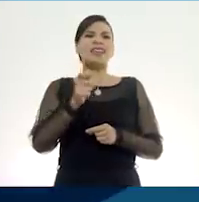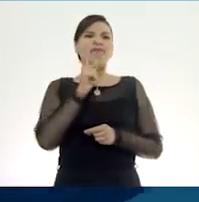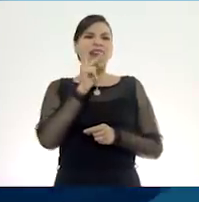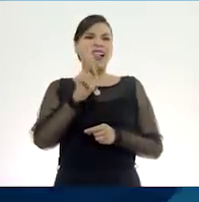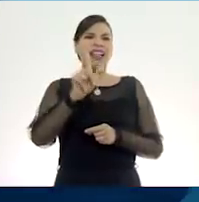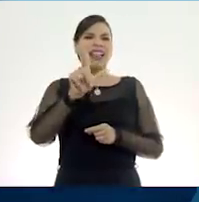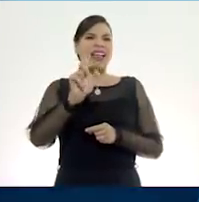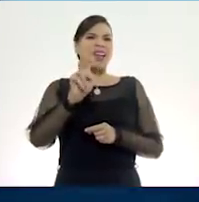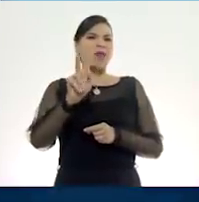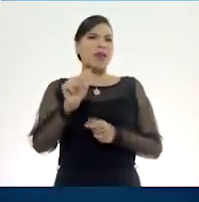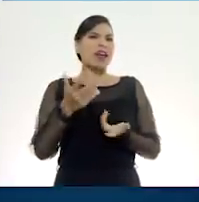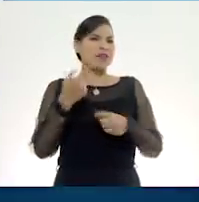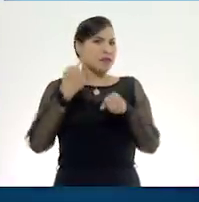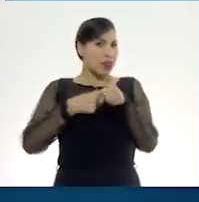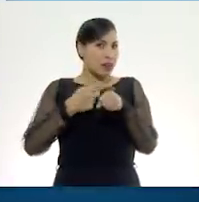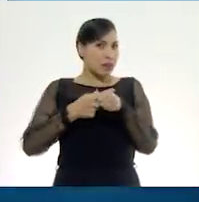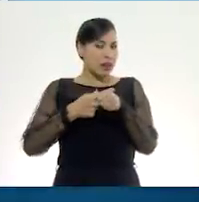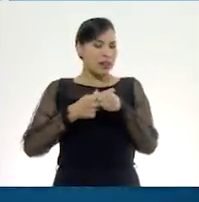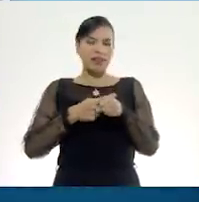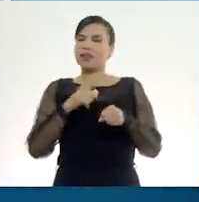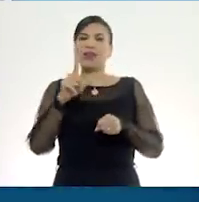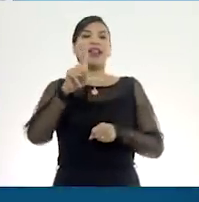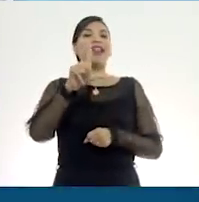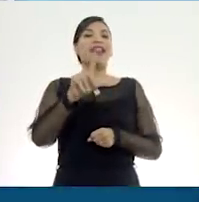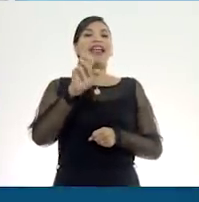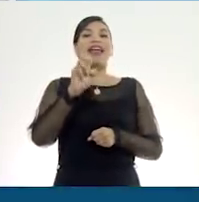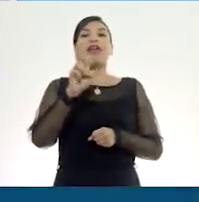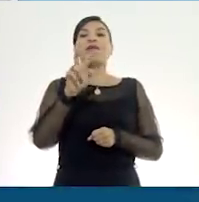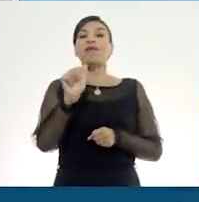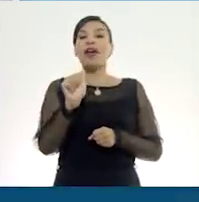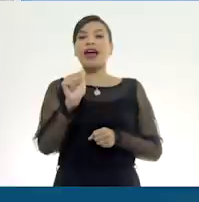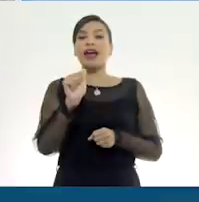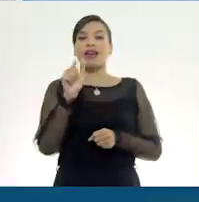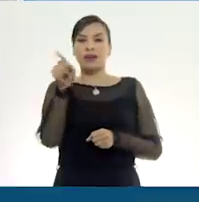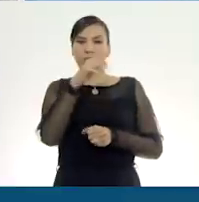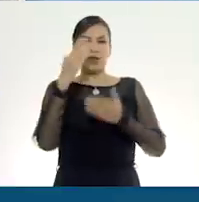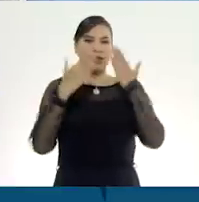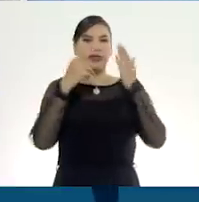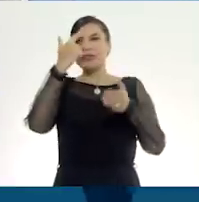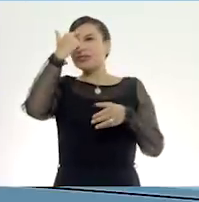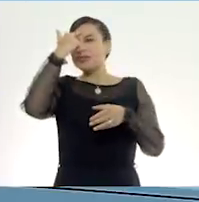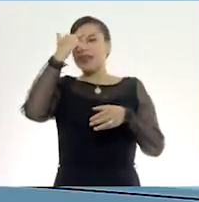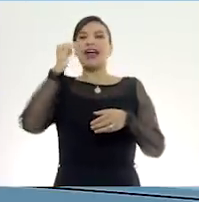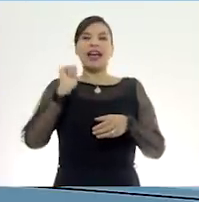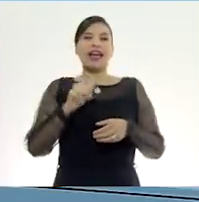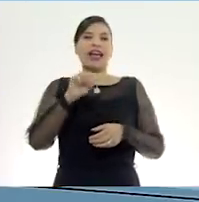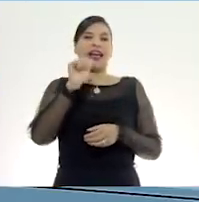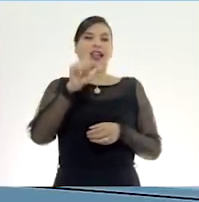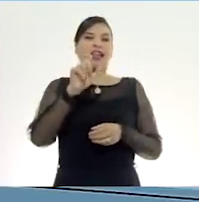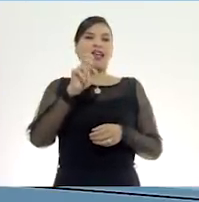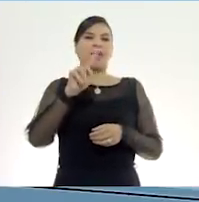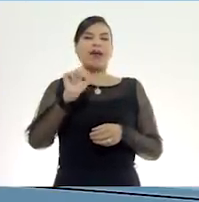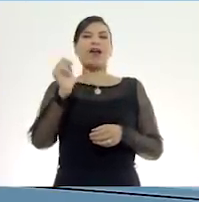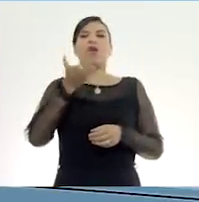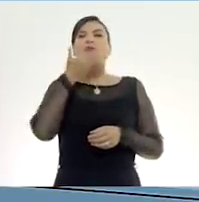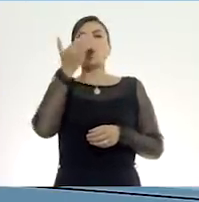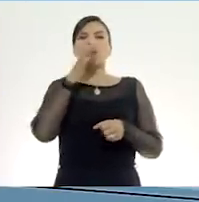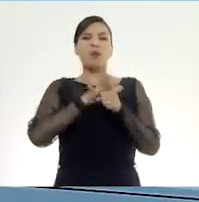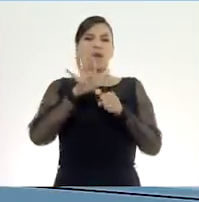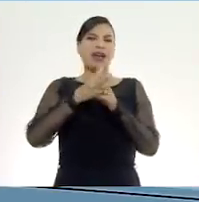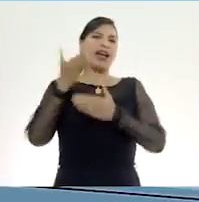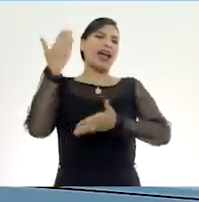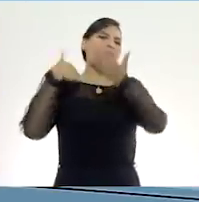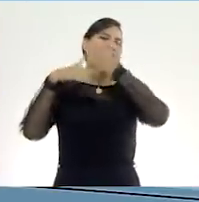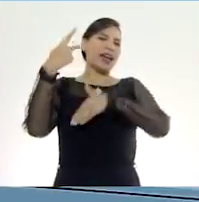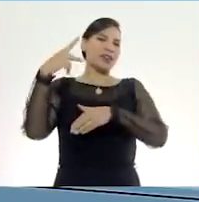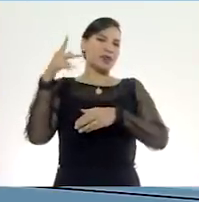¿Una enfermedad? No, la leva, estudiantes de casa, acuérdense que la leva era una práctica muy común que se tenía en ese